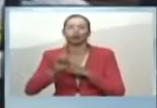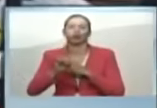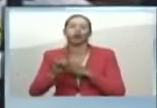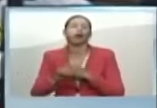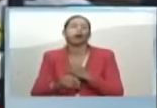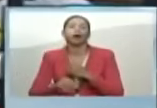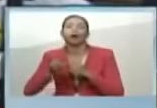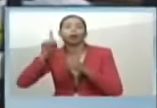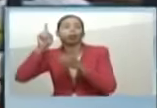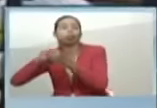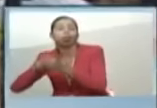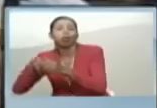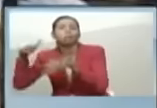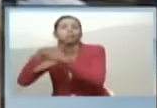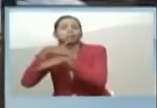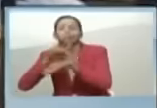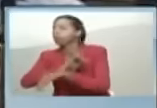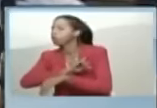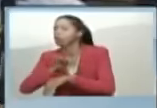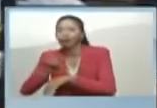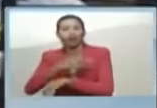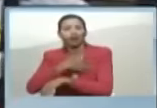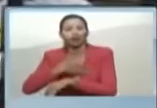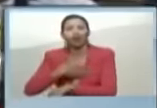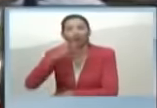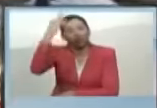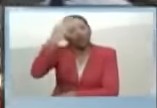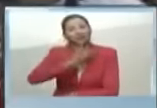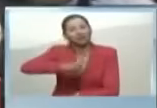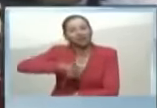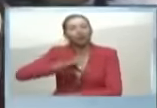Ministerial. Queremos plantearle...